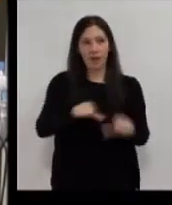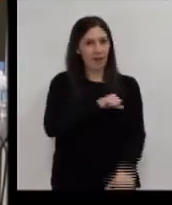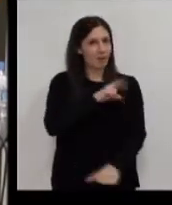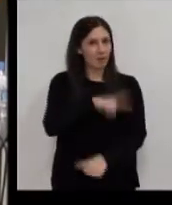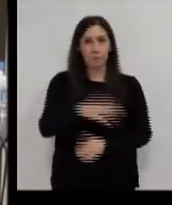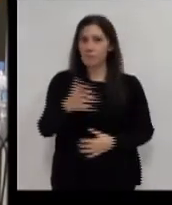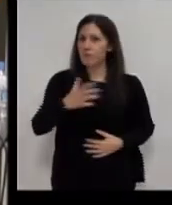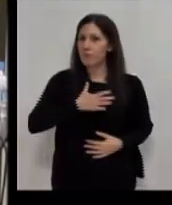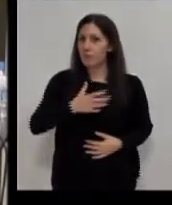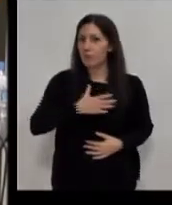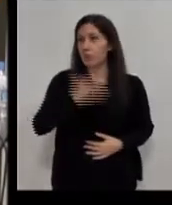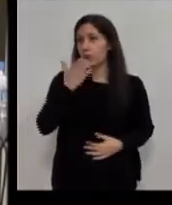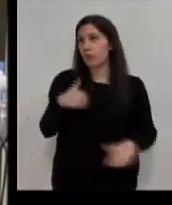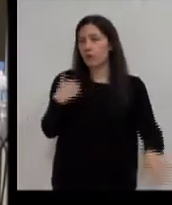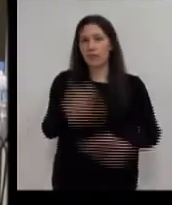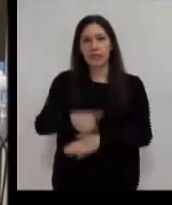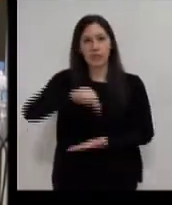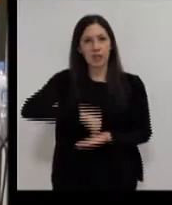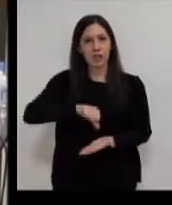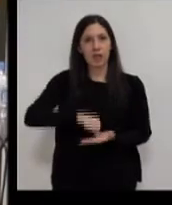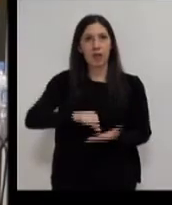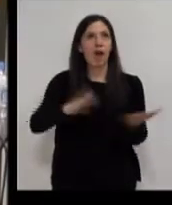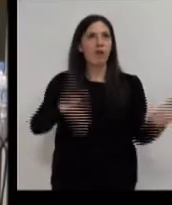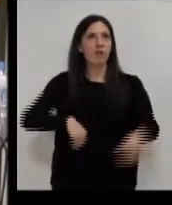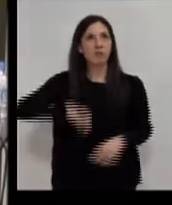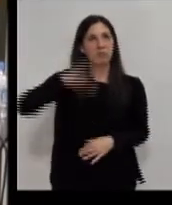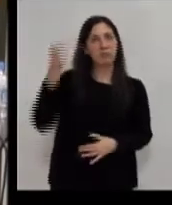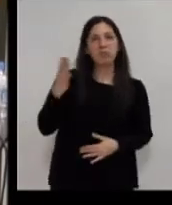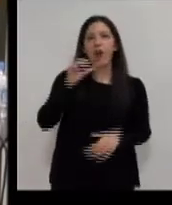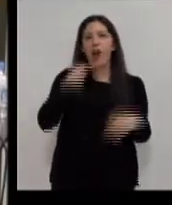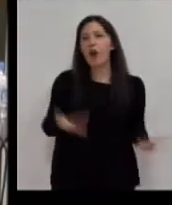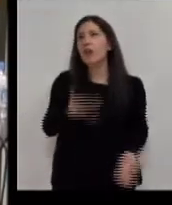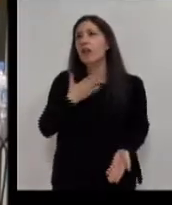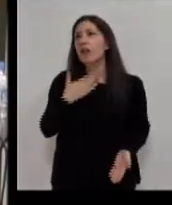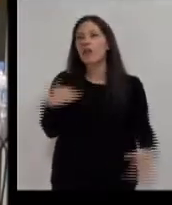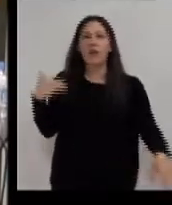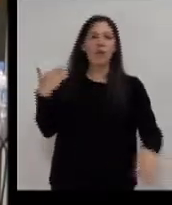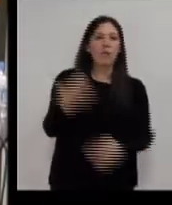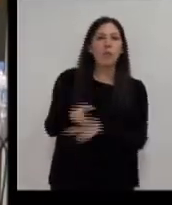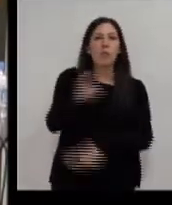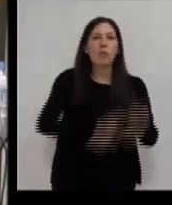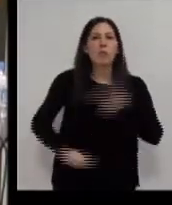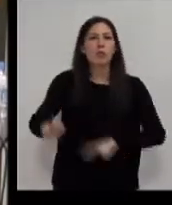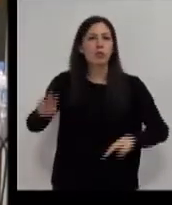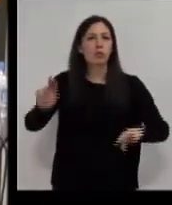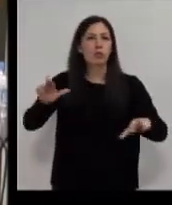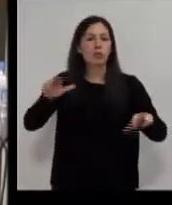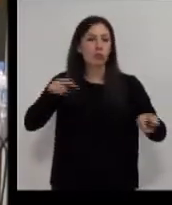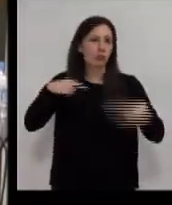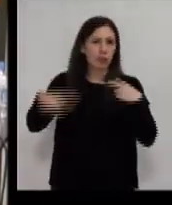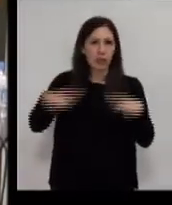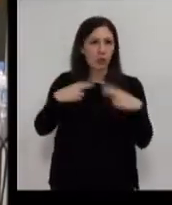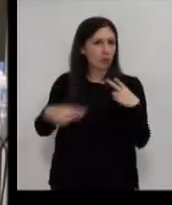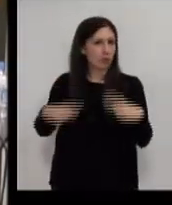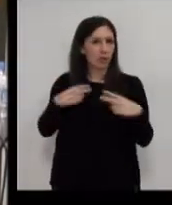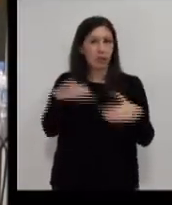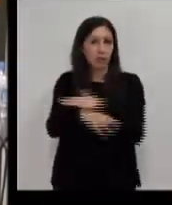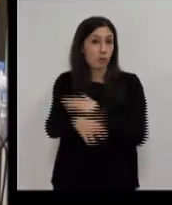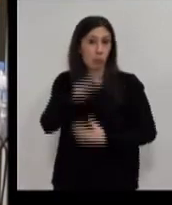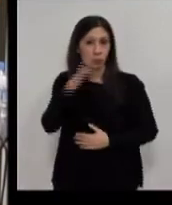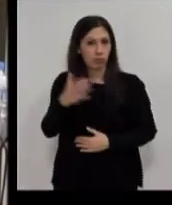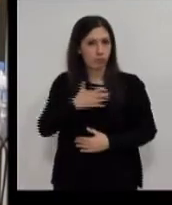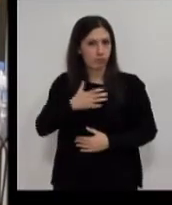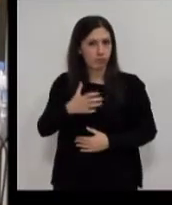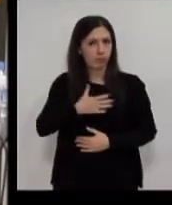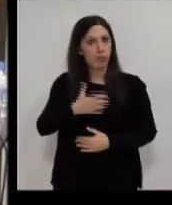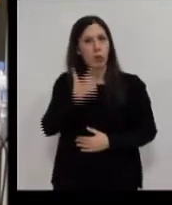las cosas que la persona con discapacidad nunca ha tenido, porque cuando tú estabas en una ciudad no podías decir: voy a ir al restaurante, voy a ponerme a buscar un restaurante